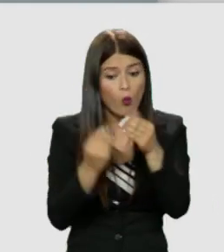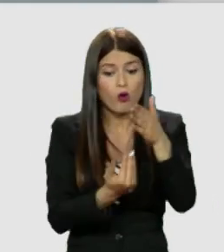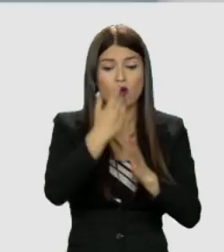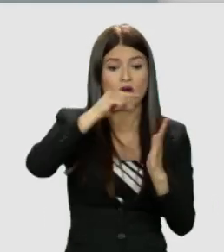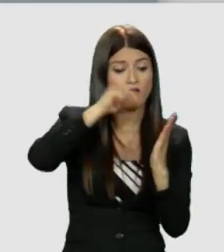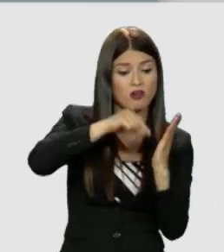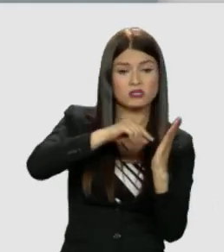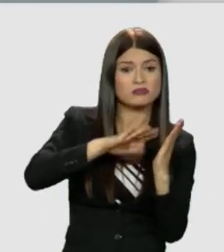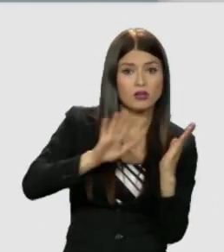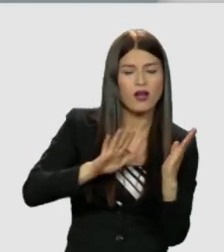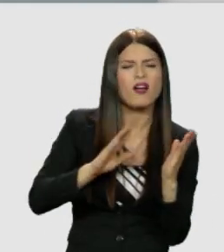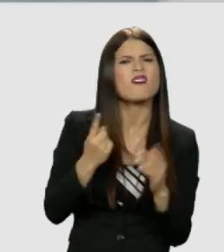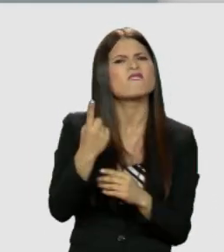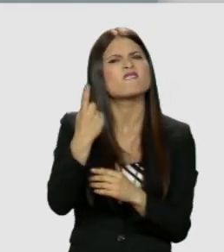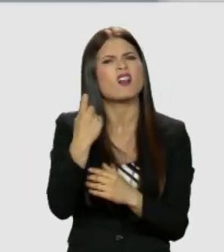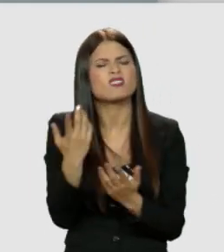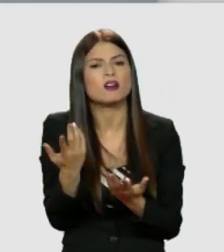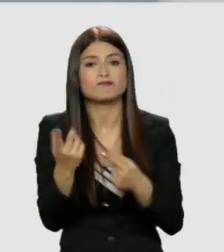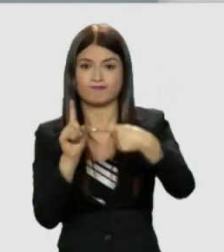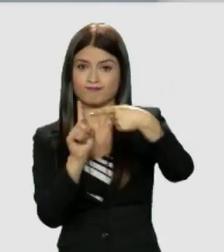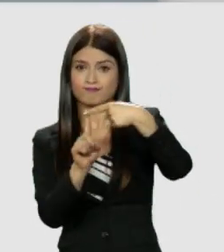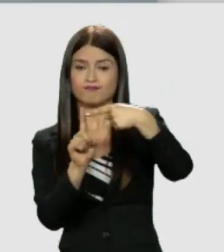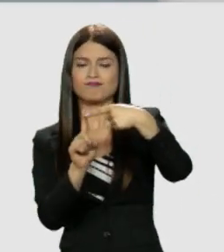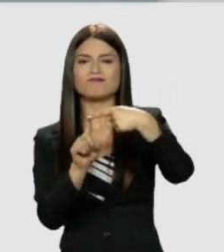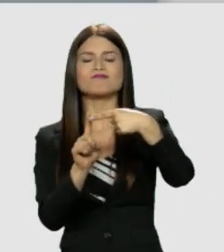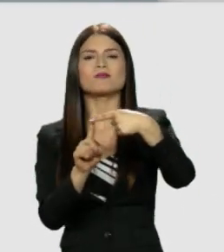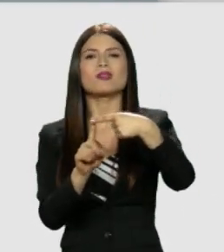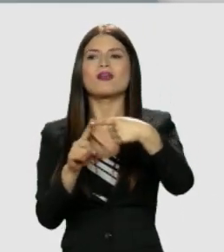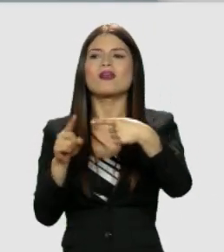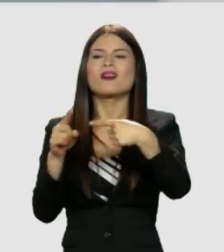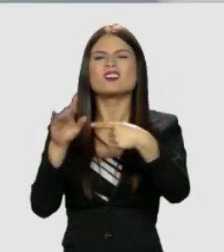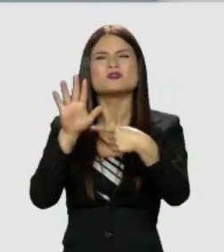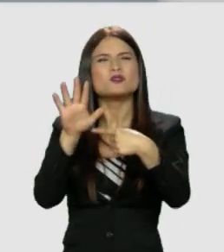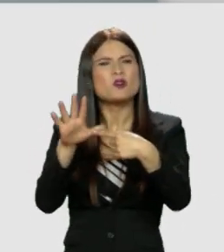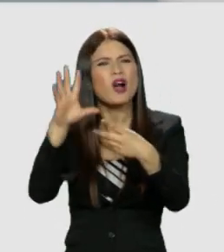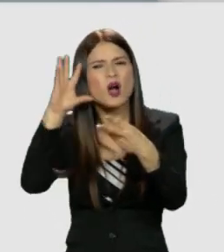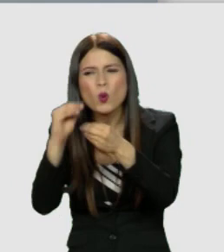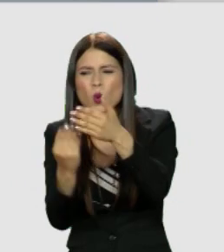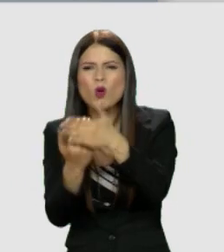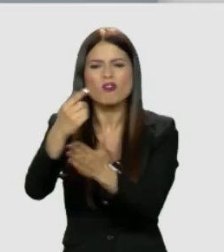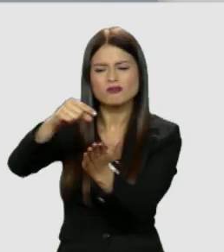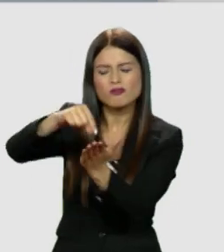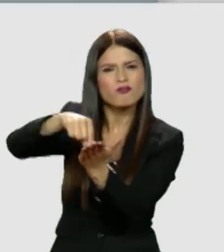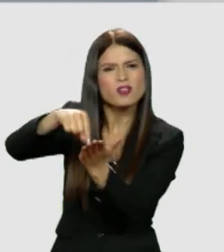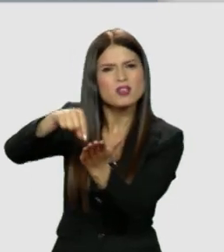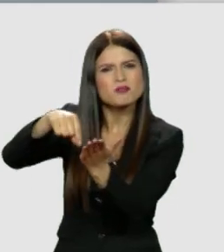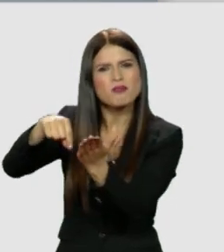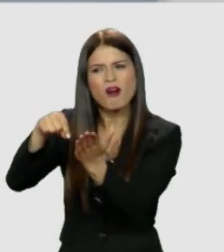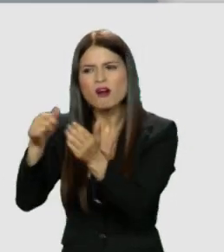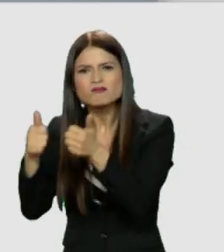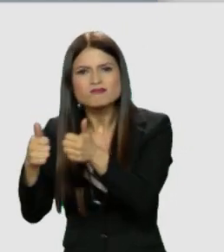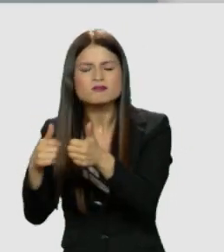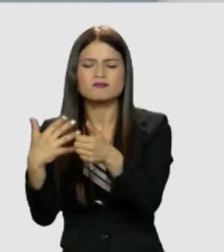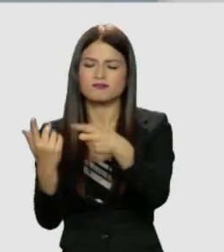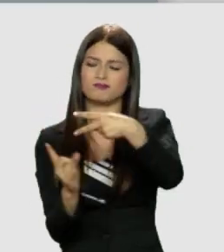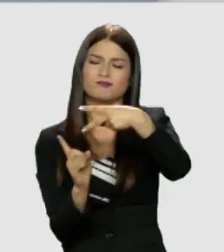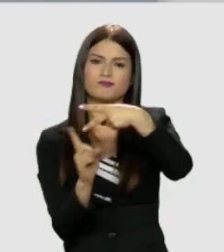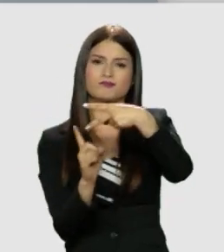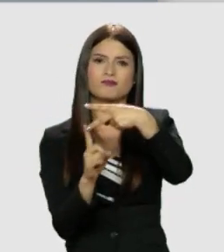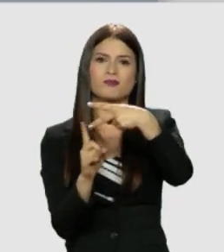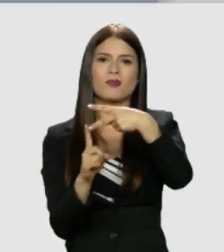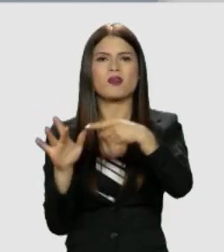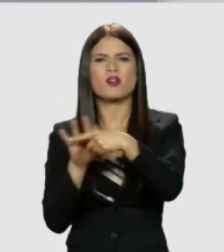la implementación en cuanto a la implementación Esta debe hacerse necesariamente en el